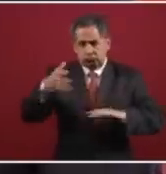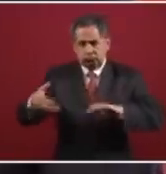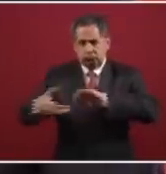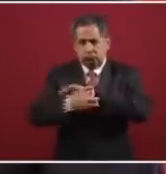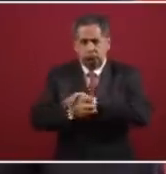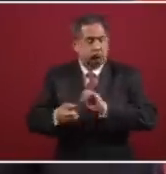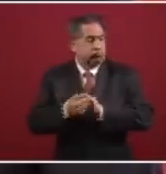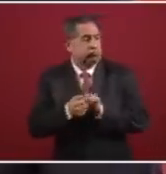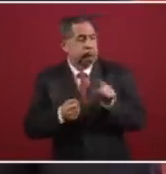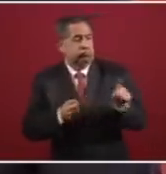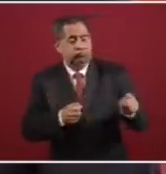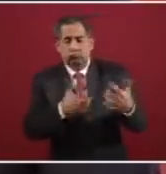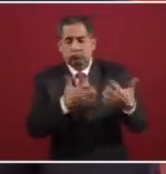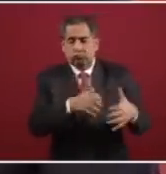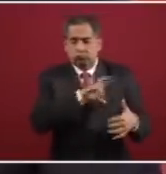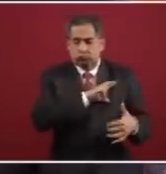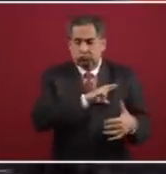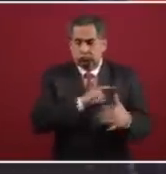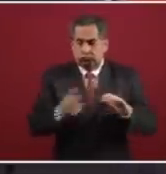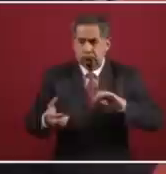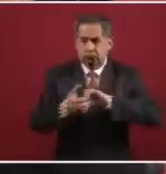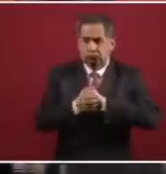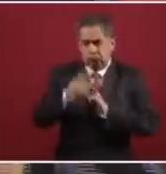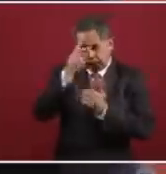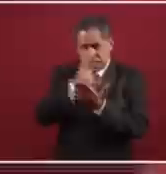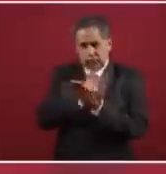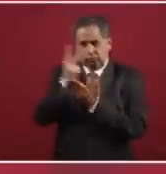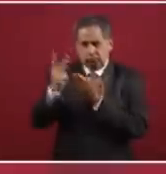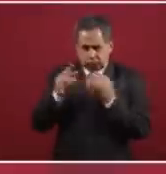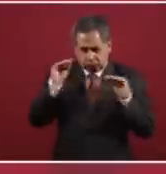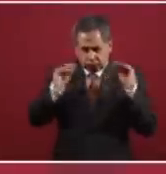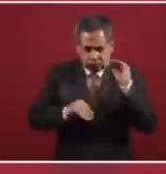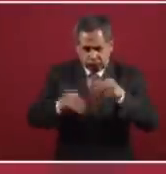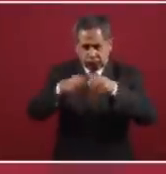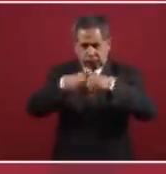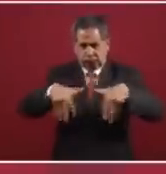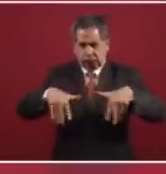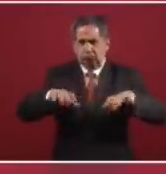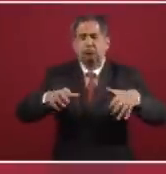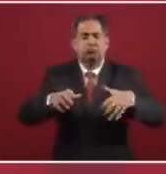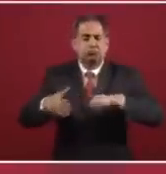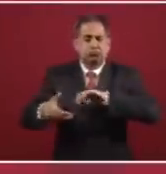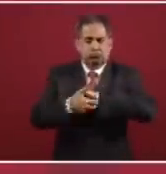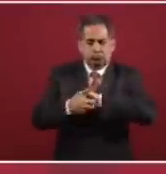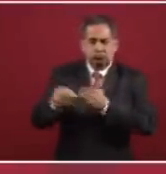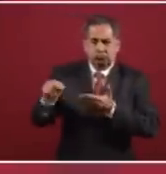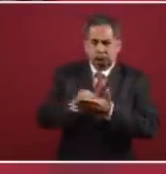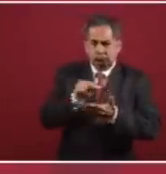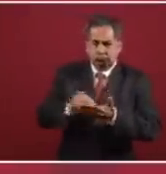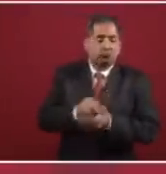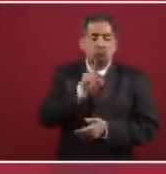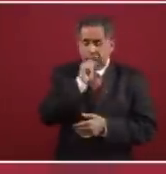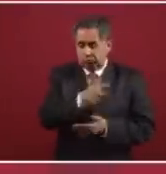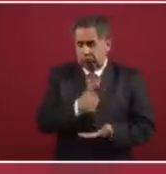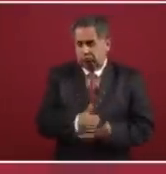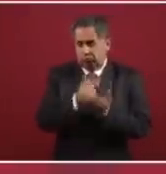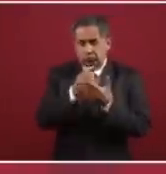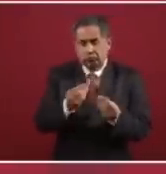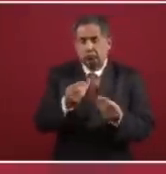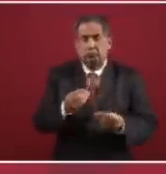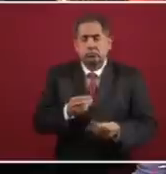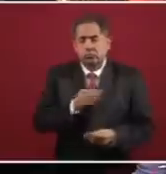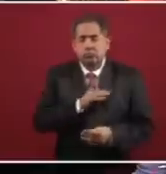iniciativa privada para el programa de infraestructura. Eso va a ayudar también